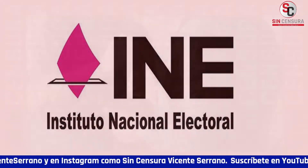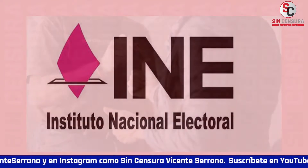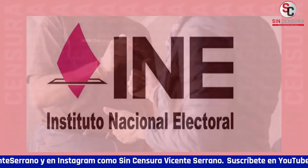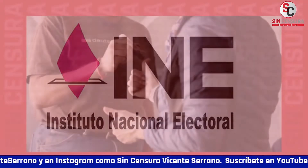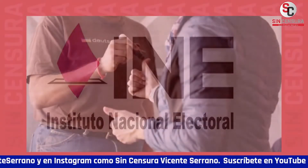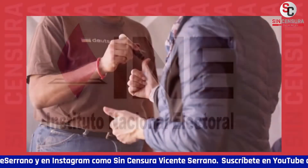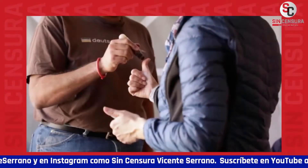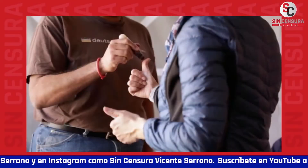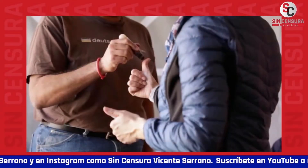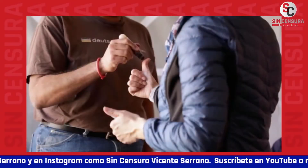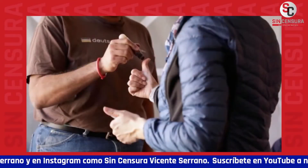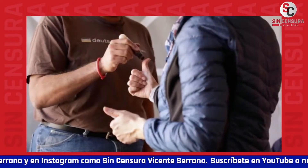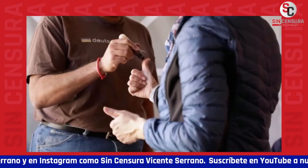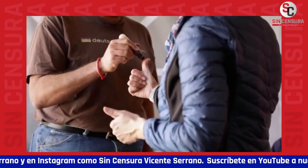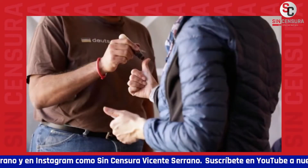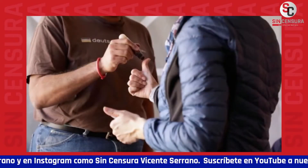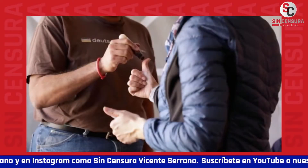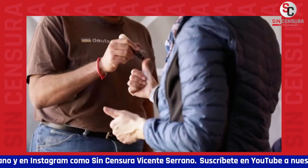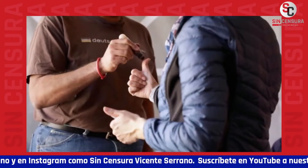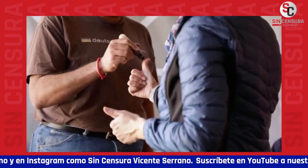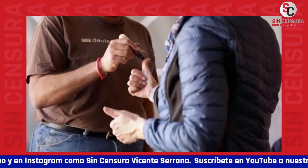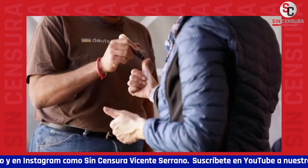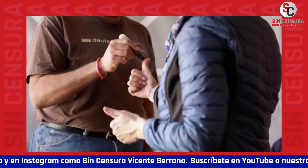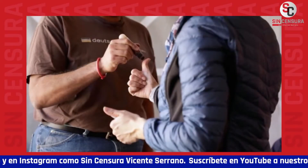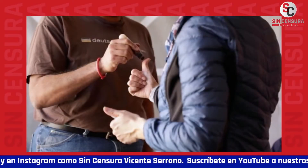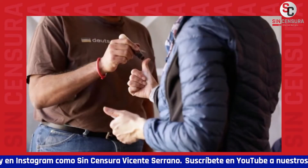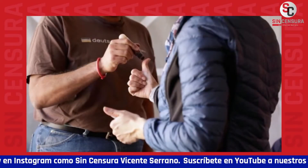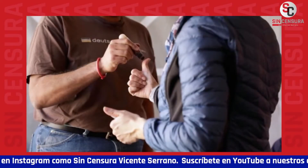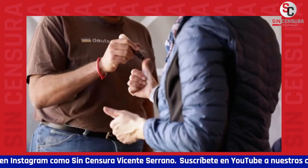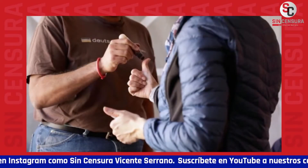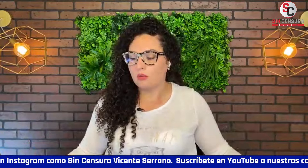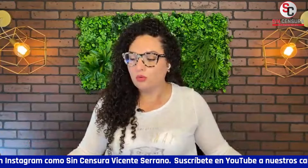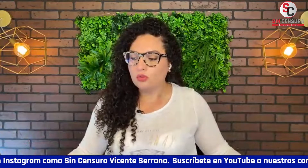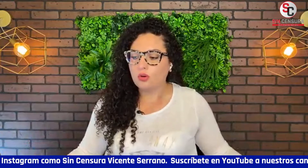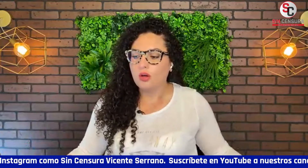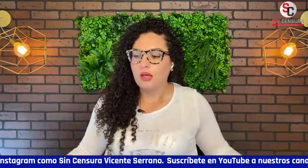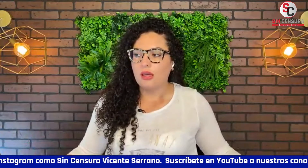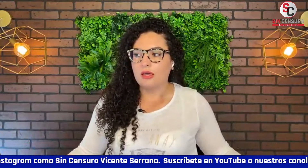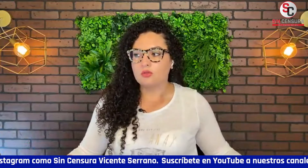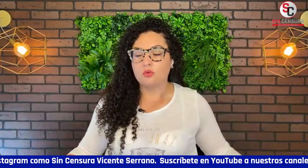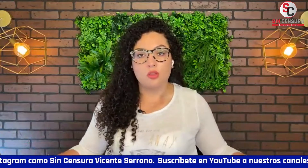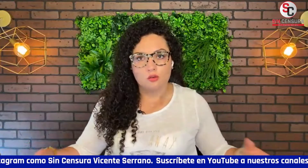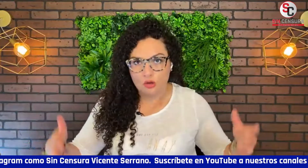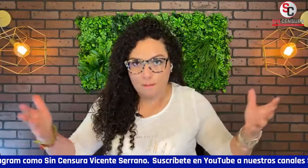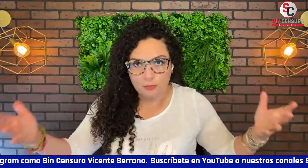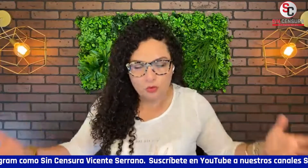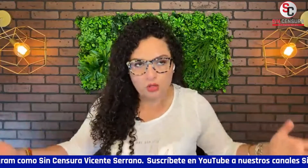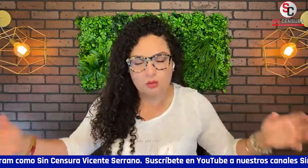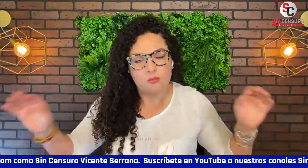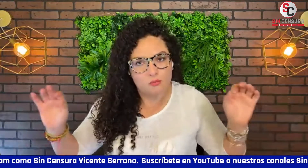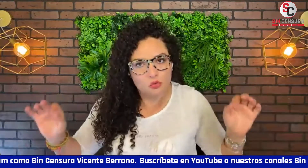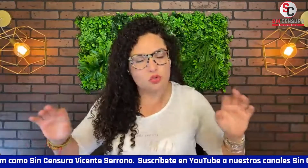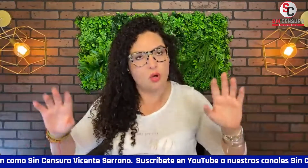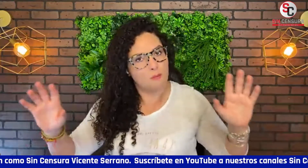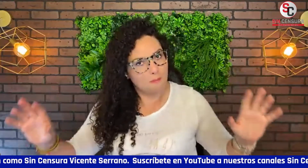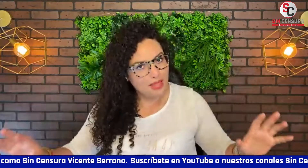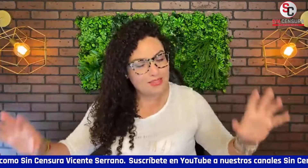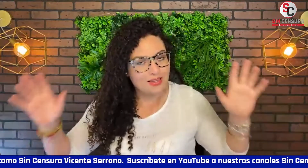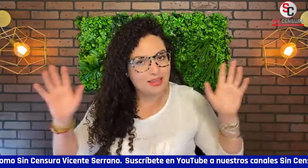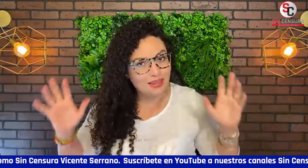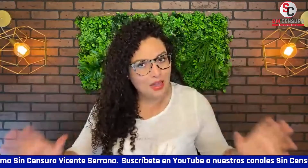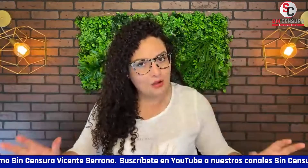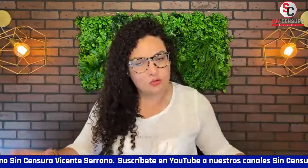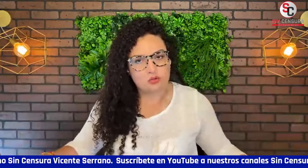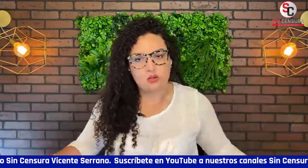el órgano electoral que tenemos en México es celebrado en muchas otras partes del mundo, es uno de los mucho